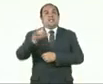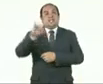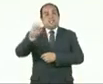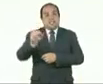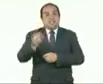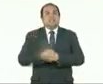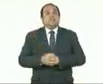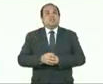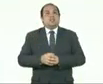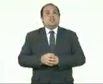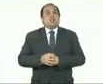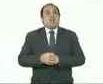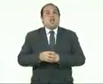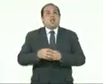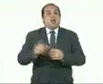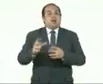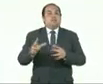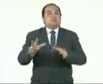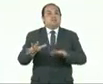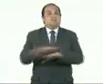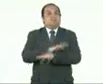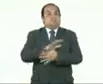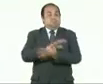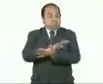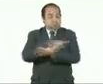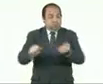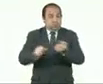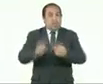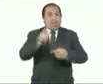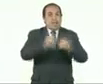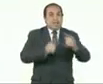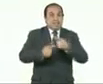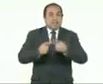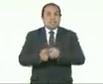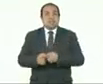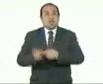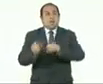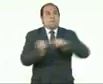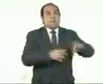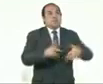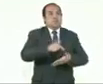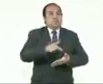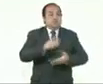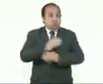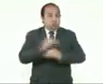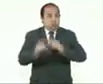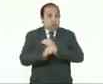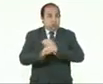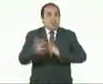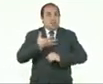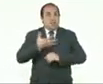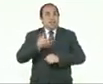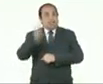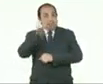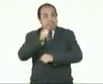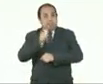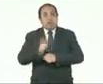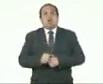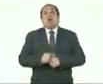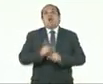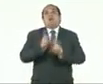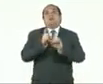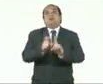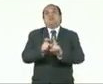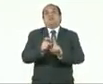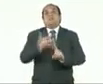para retirar y retirar los bienes abandonados contribuyen siempre a la prevención y dan a la